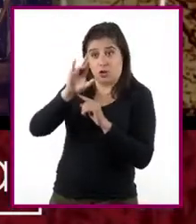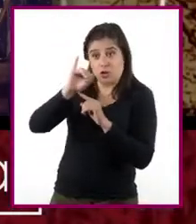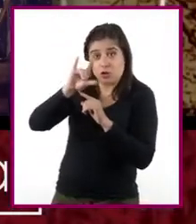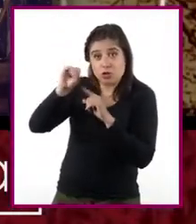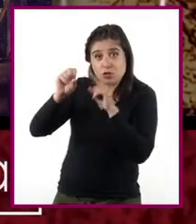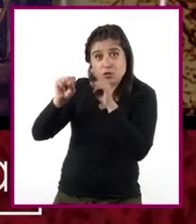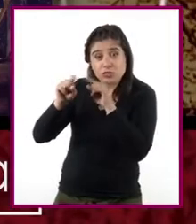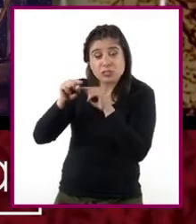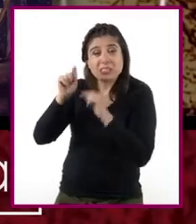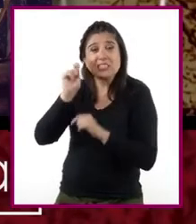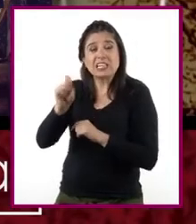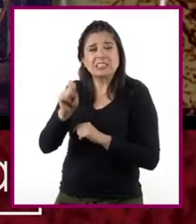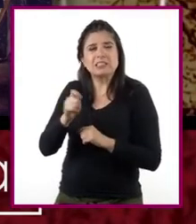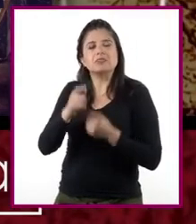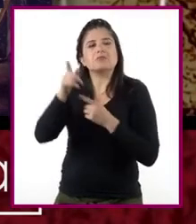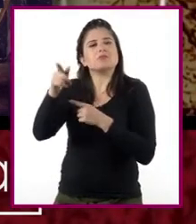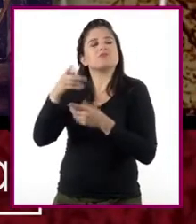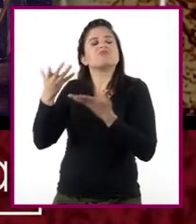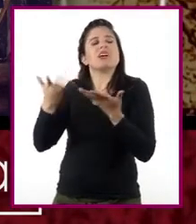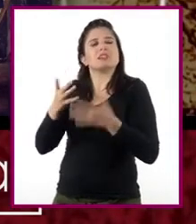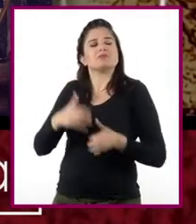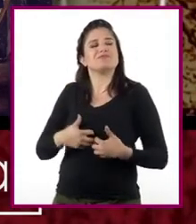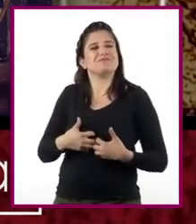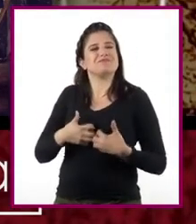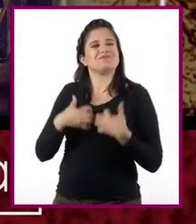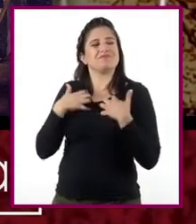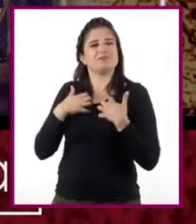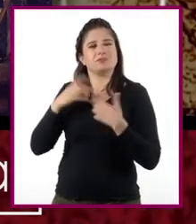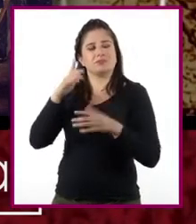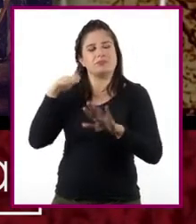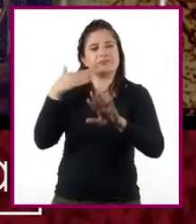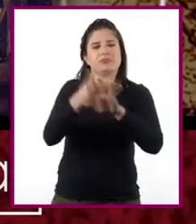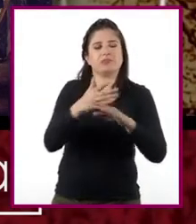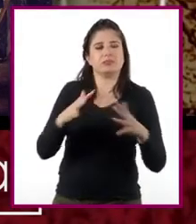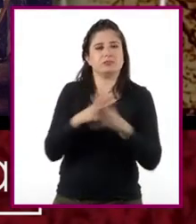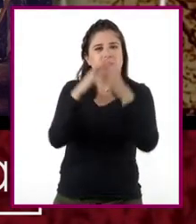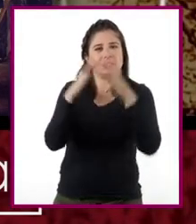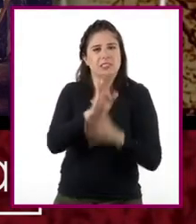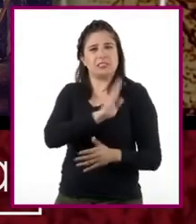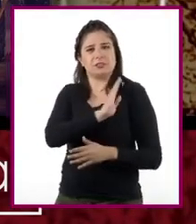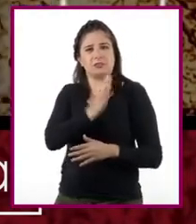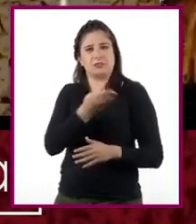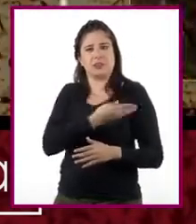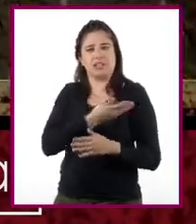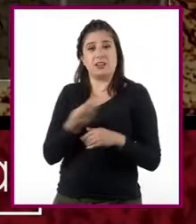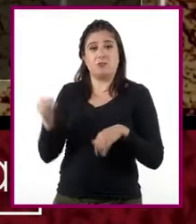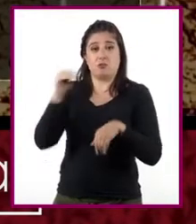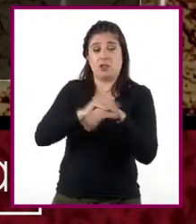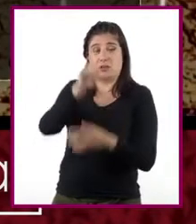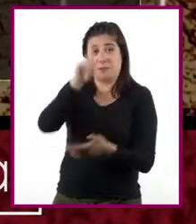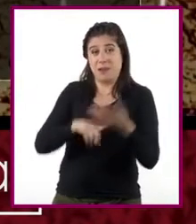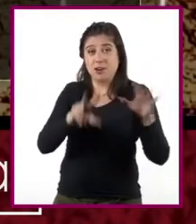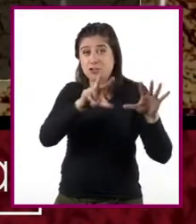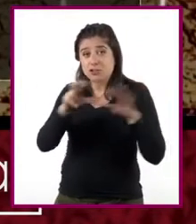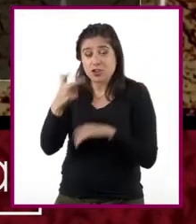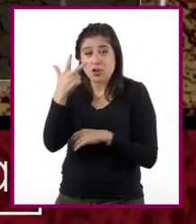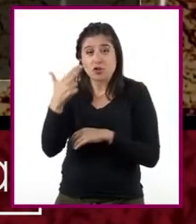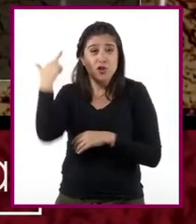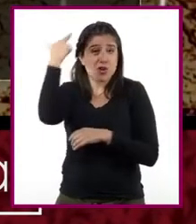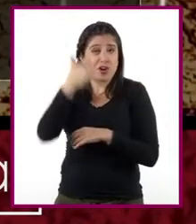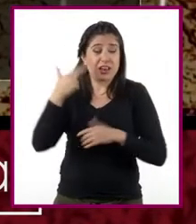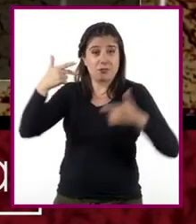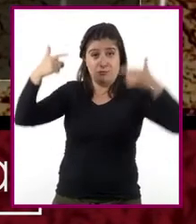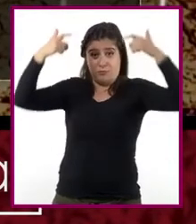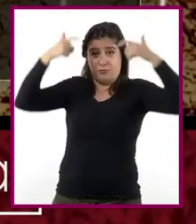se sumó el malestar generado cuando Francia invadió España, imponiendo en 1808 como rey de la